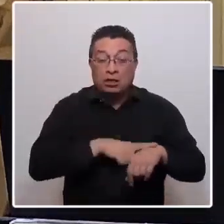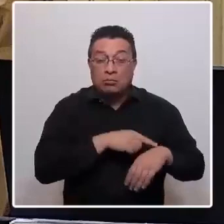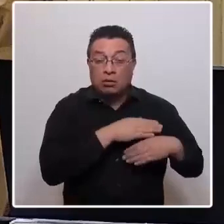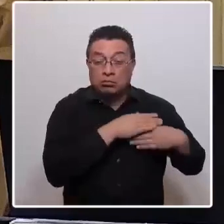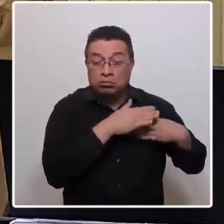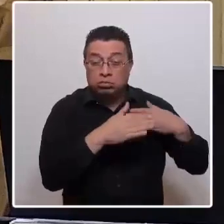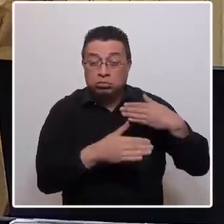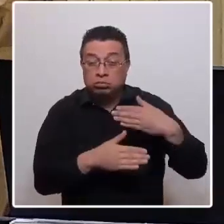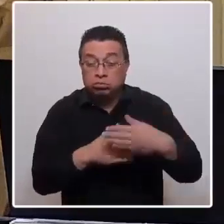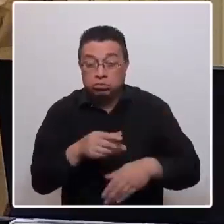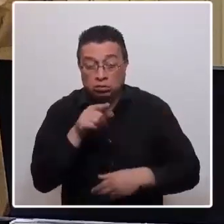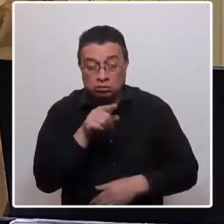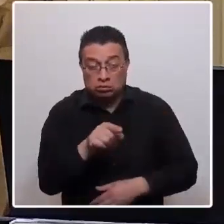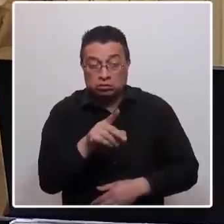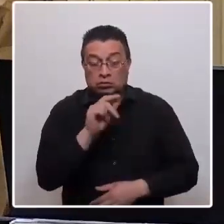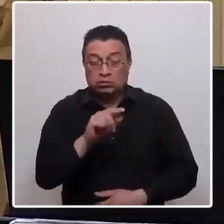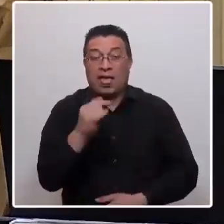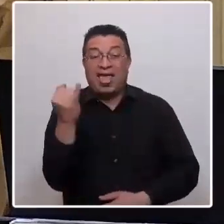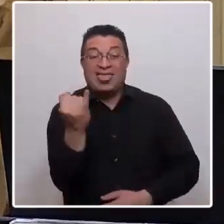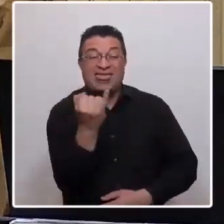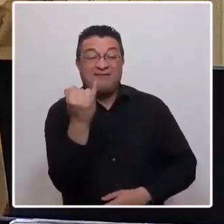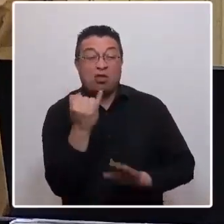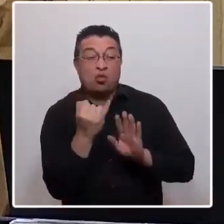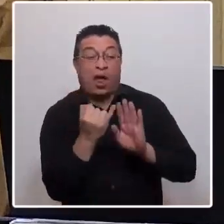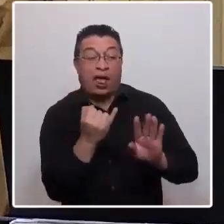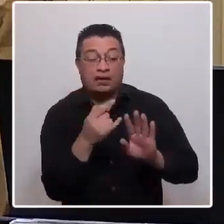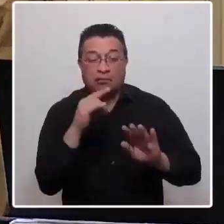esta concepción sumamente individualista nos demostró que las